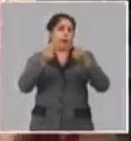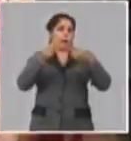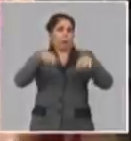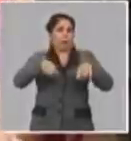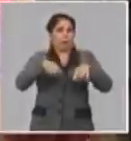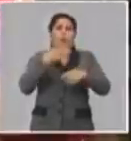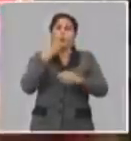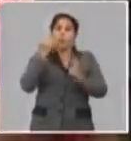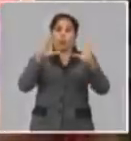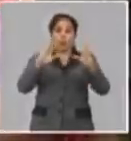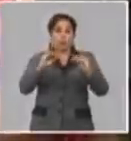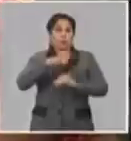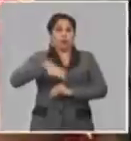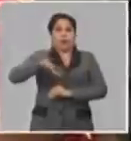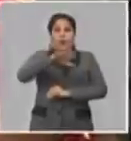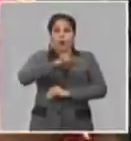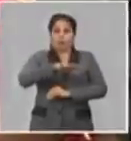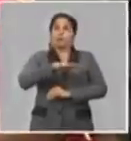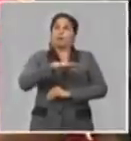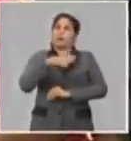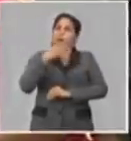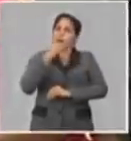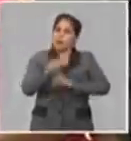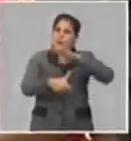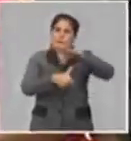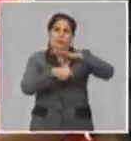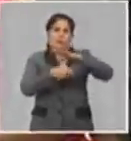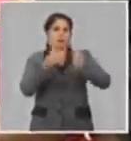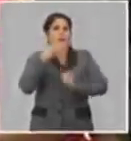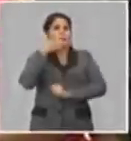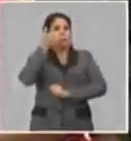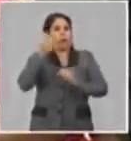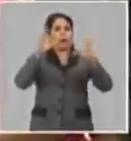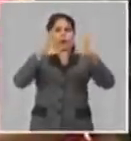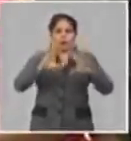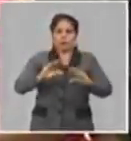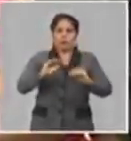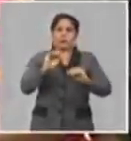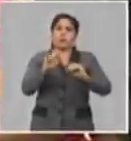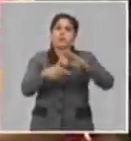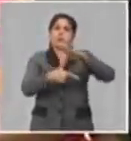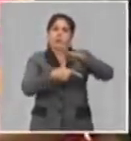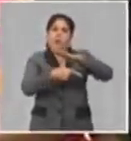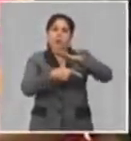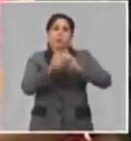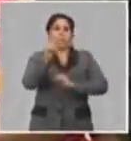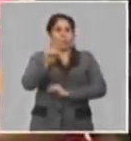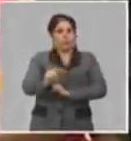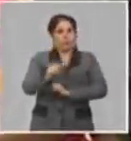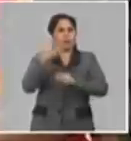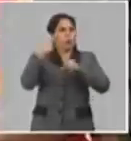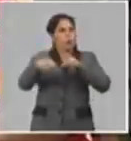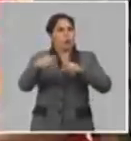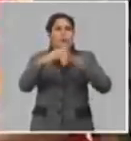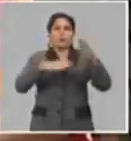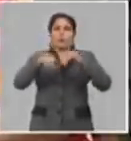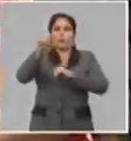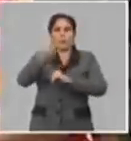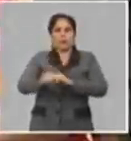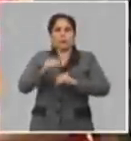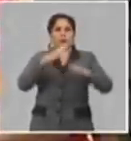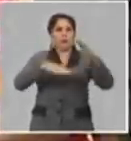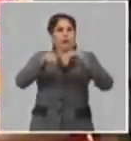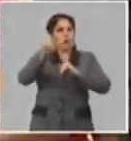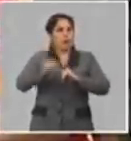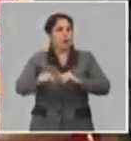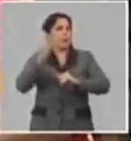Randy. Buenas noches, Salvador, vicepresidente de la República, viceprimer ministro Alejandro, demás ministros, ministras que nos